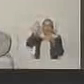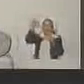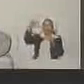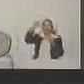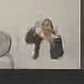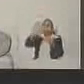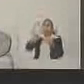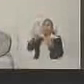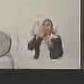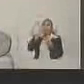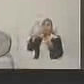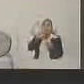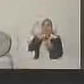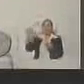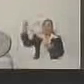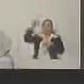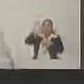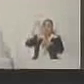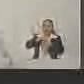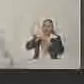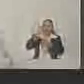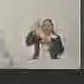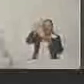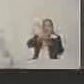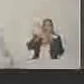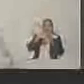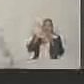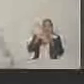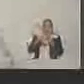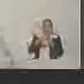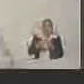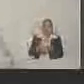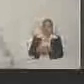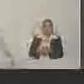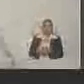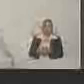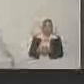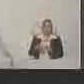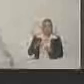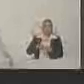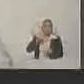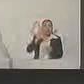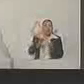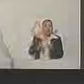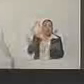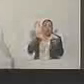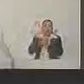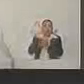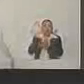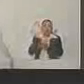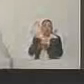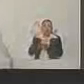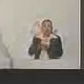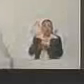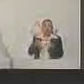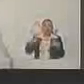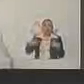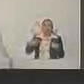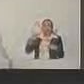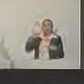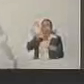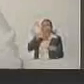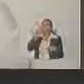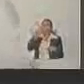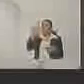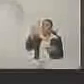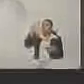respuesta inmediata por parte de la seguridad, ya sea pública o privada. Lo más importante es que tu familia, como mi familia, vivan seguros.